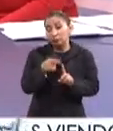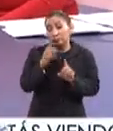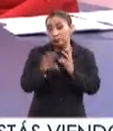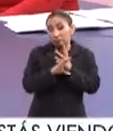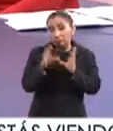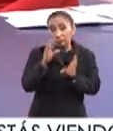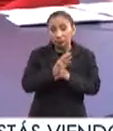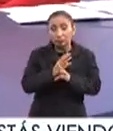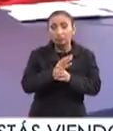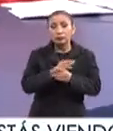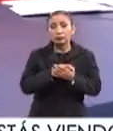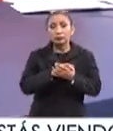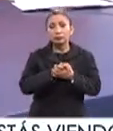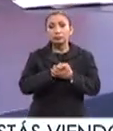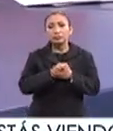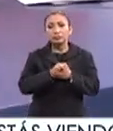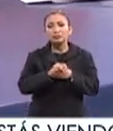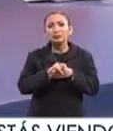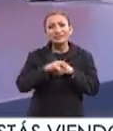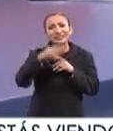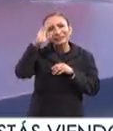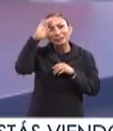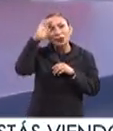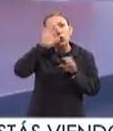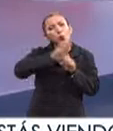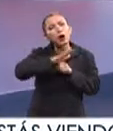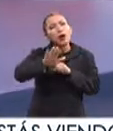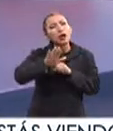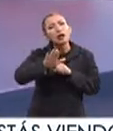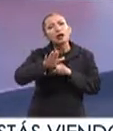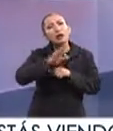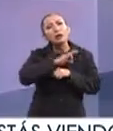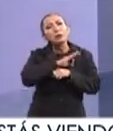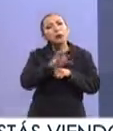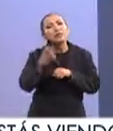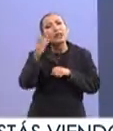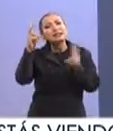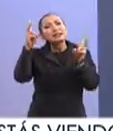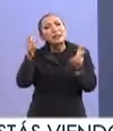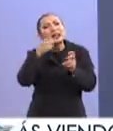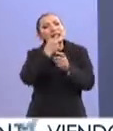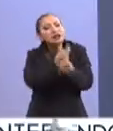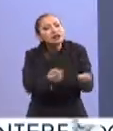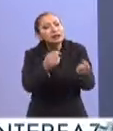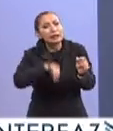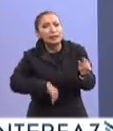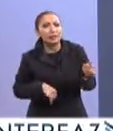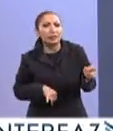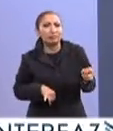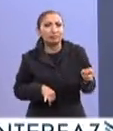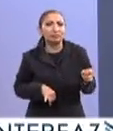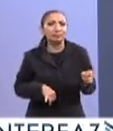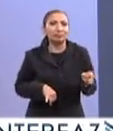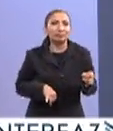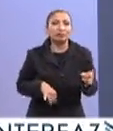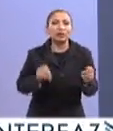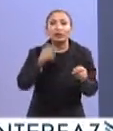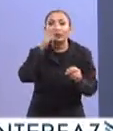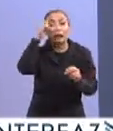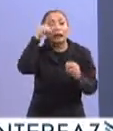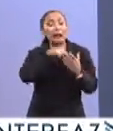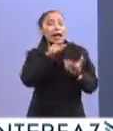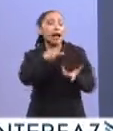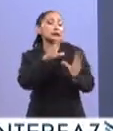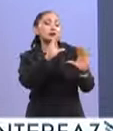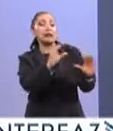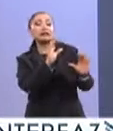principales cosas es pensar cuáles podrían ser los temas de los niños, claro, ¿no? Es decir, porque uno piensa,